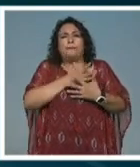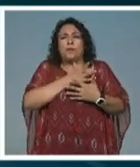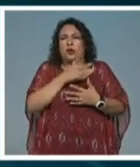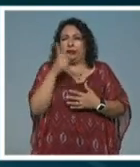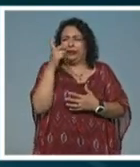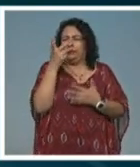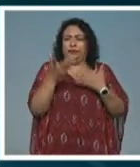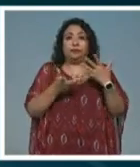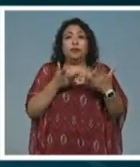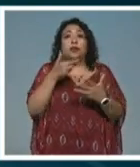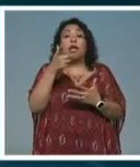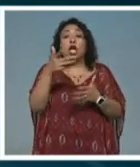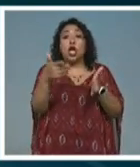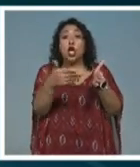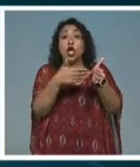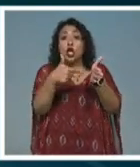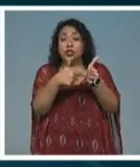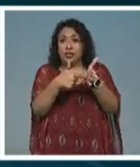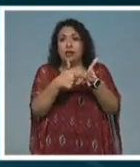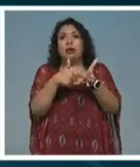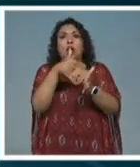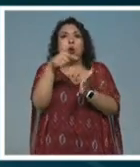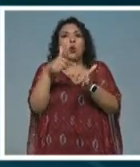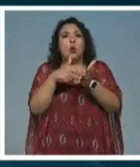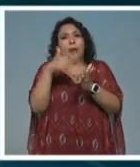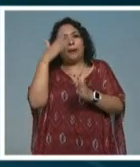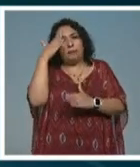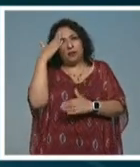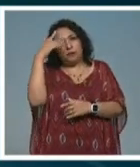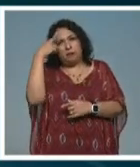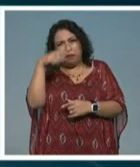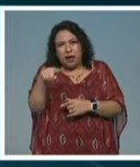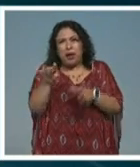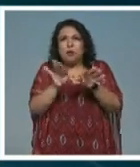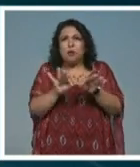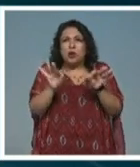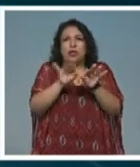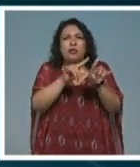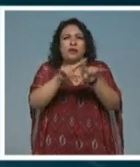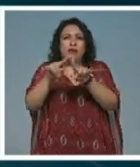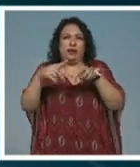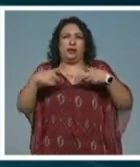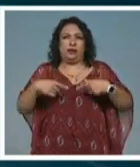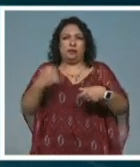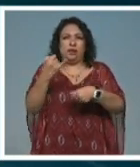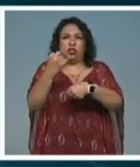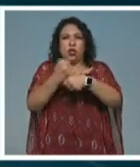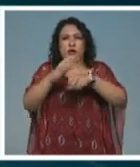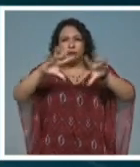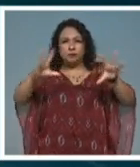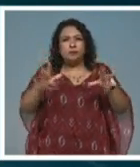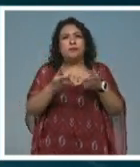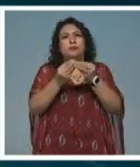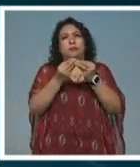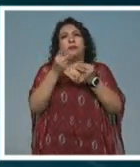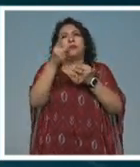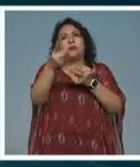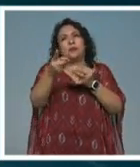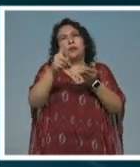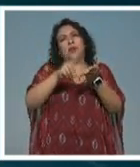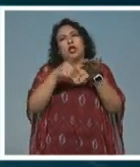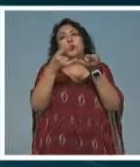por el otro. La cocina se convierte en el escenario principal para influir en los numerosos personajes que conforman esta saga